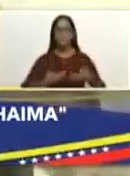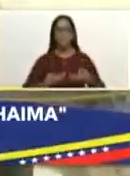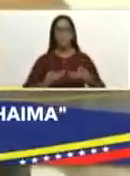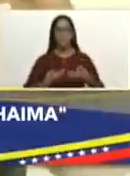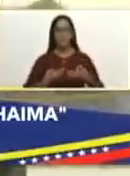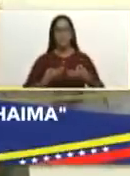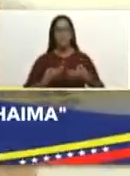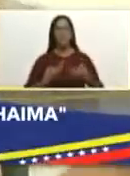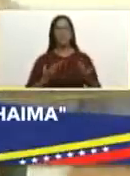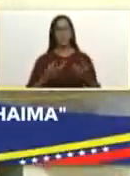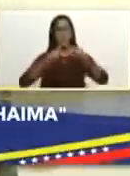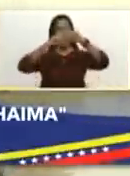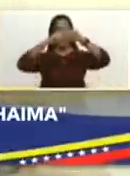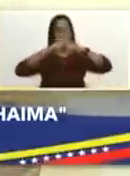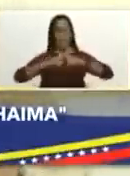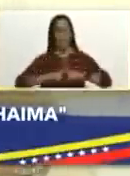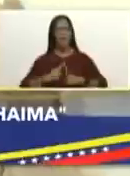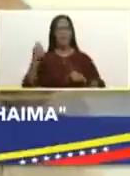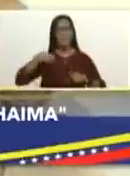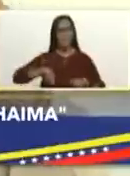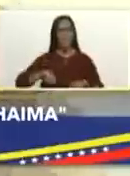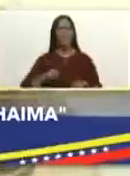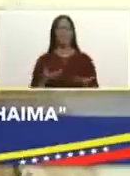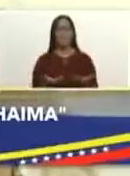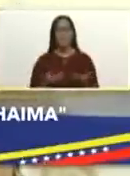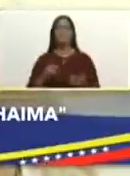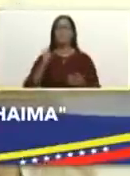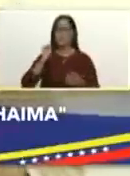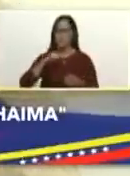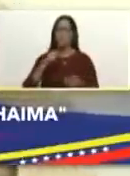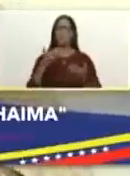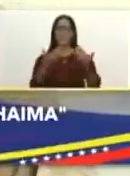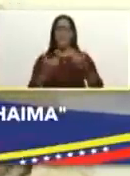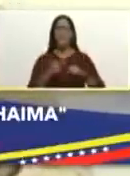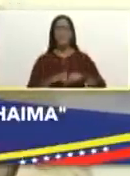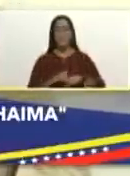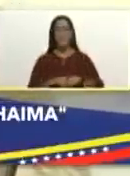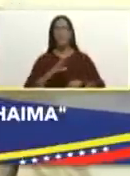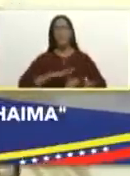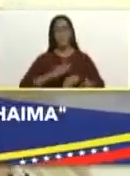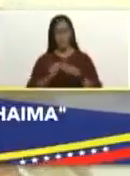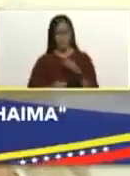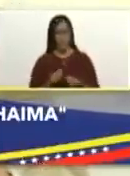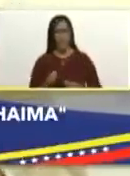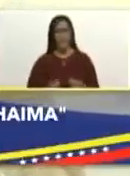tablas salariales, en el salario. Claro que llegará el momento otra vez, porque lo hemos hecho.